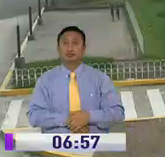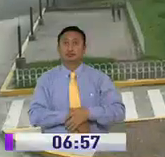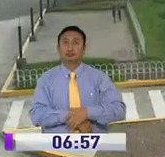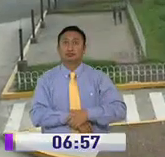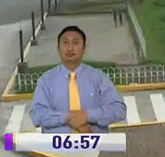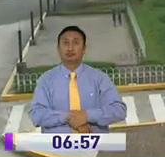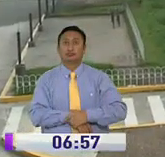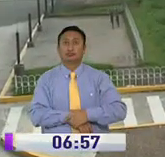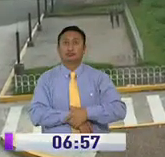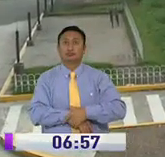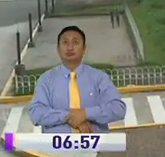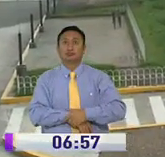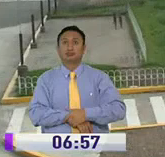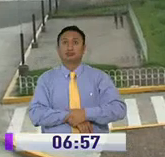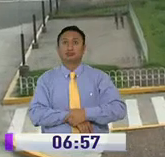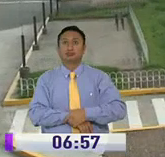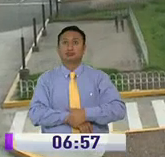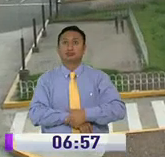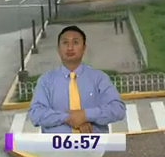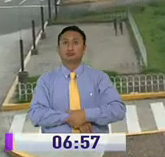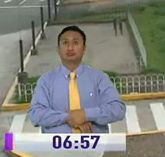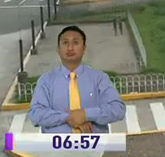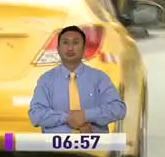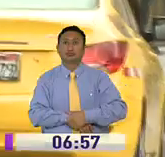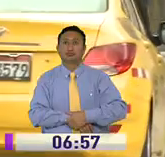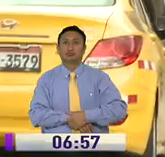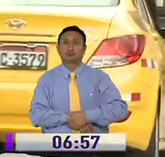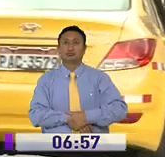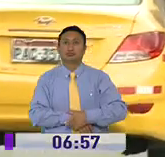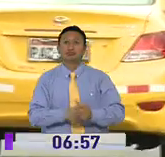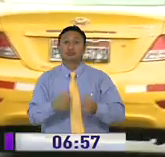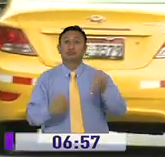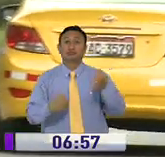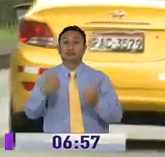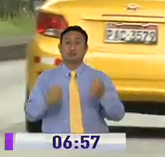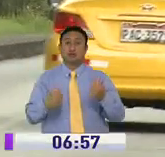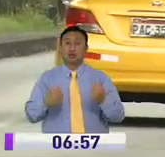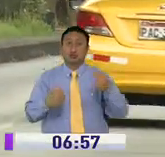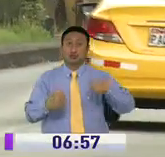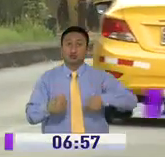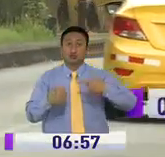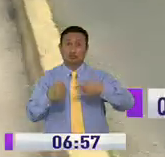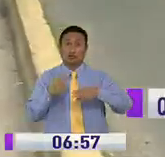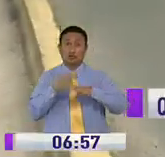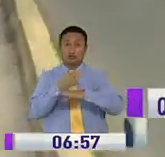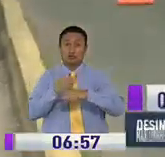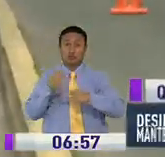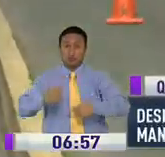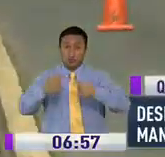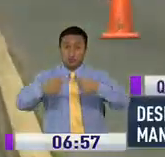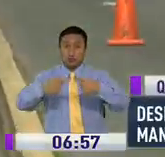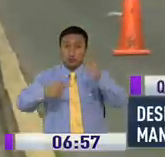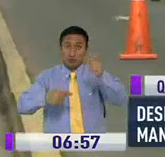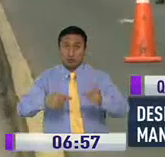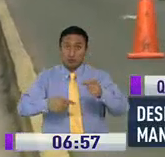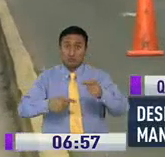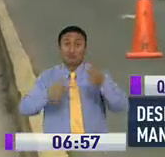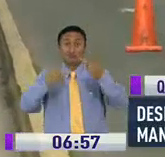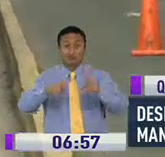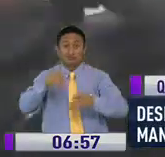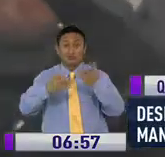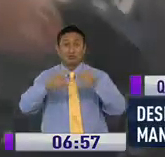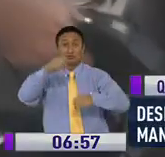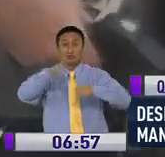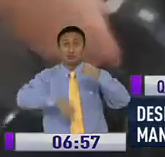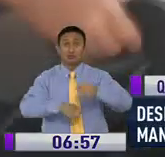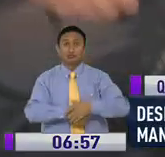en casa para evitar la propagación del virus. Y los vehículos que son parte del uso diario de las personas también tienen